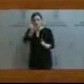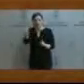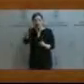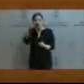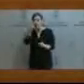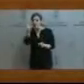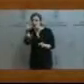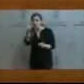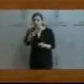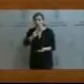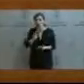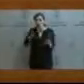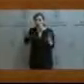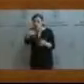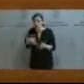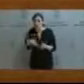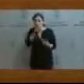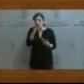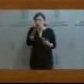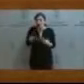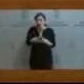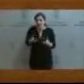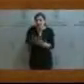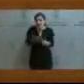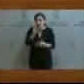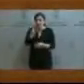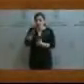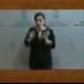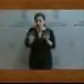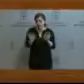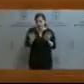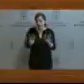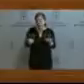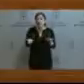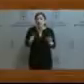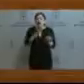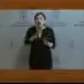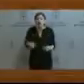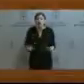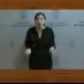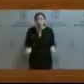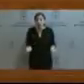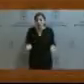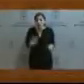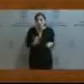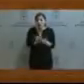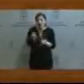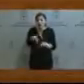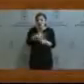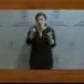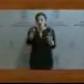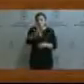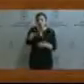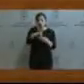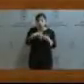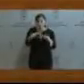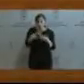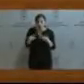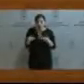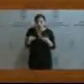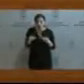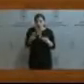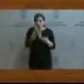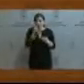incapaces, con el consiguiente alarmismo hacia la sociedad. ¿Cómo va a ver al servicio público los usuarios si escuchan